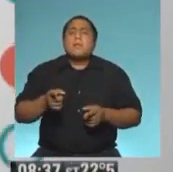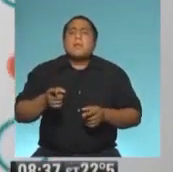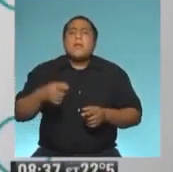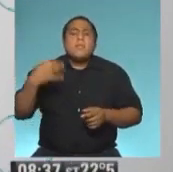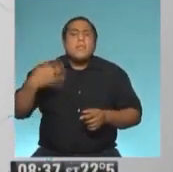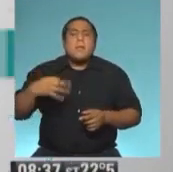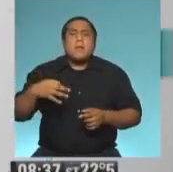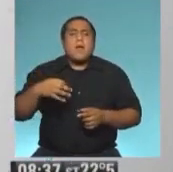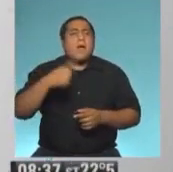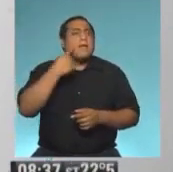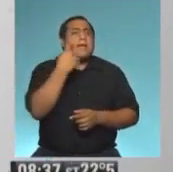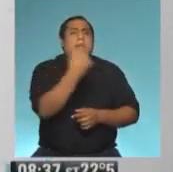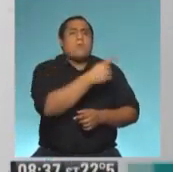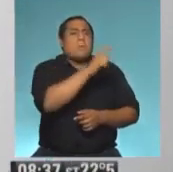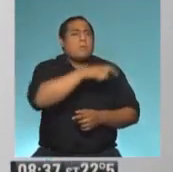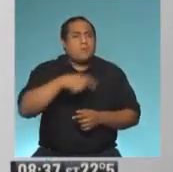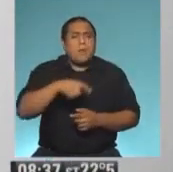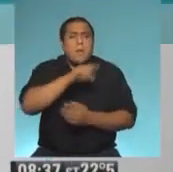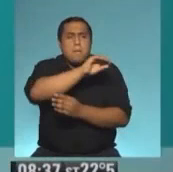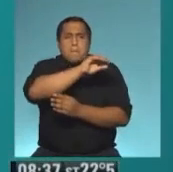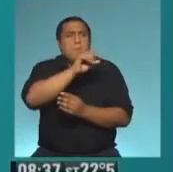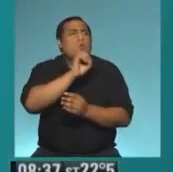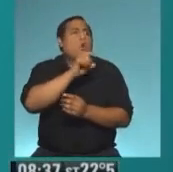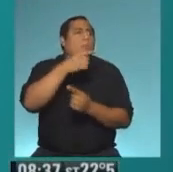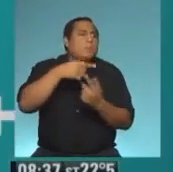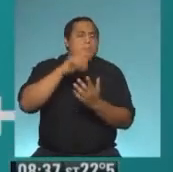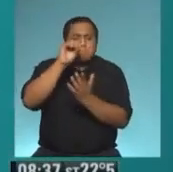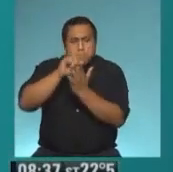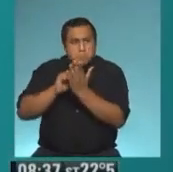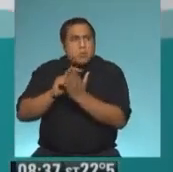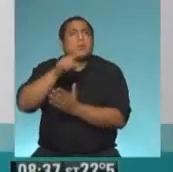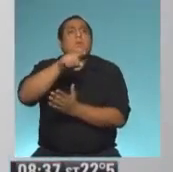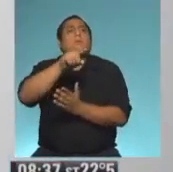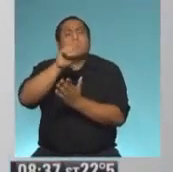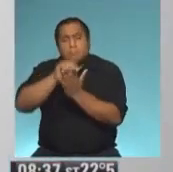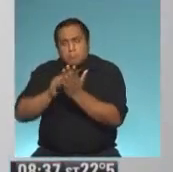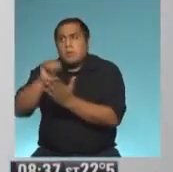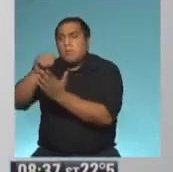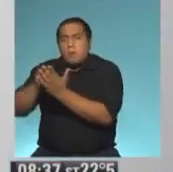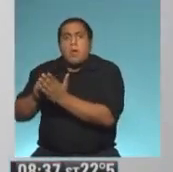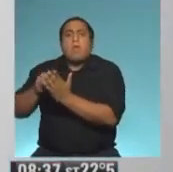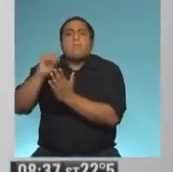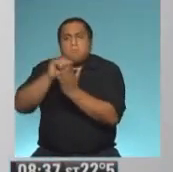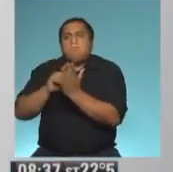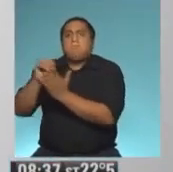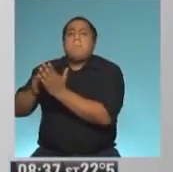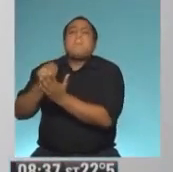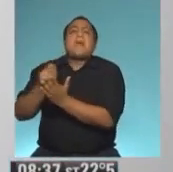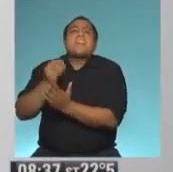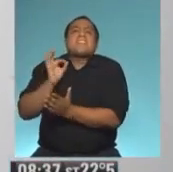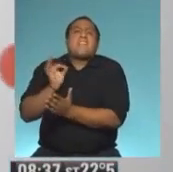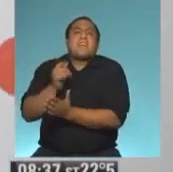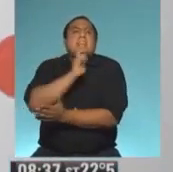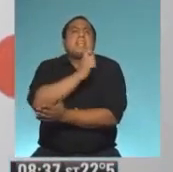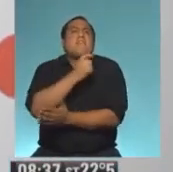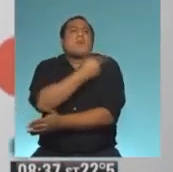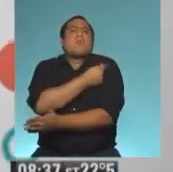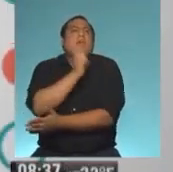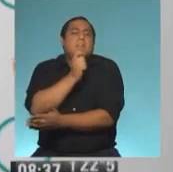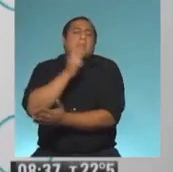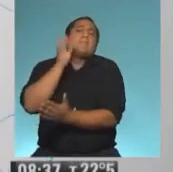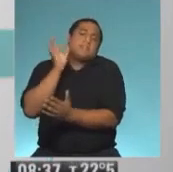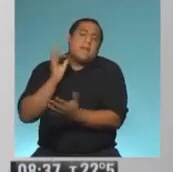registros individualizados, nominalizados, o sea que vamos a saber quiénes se vacunaron, porque tenemos que llevar adelante